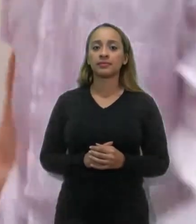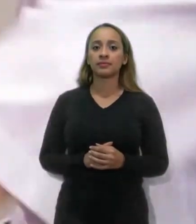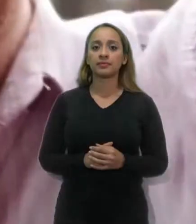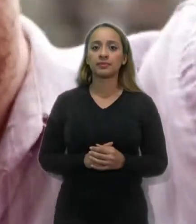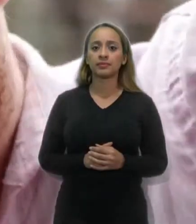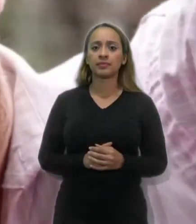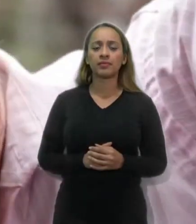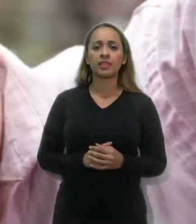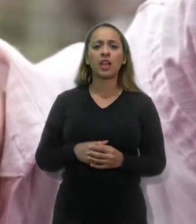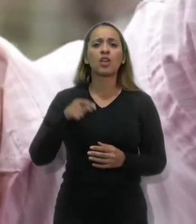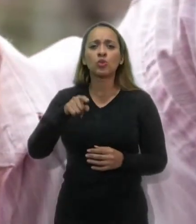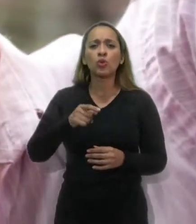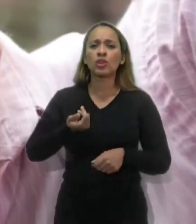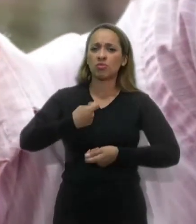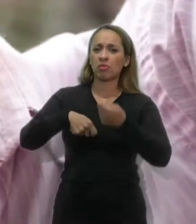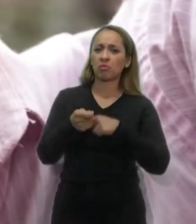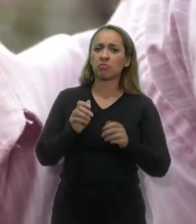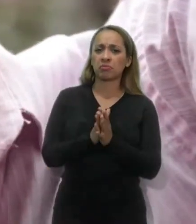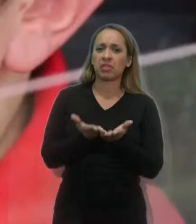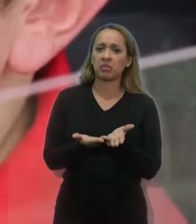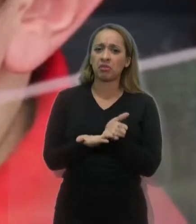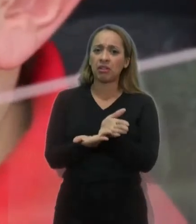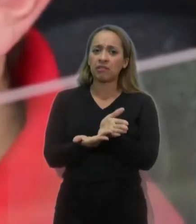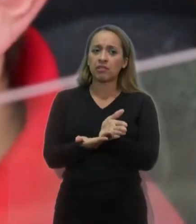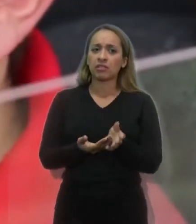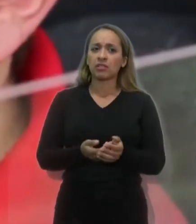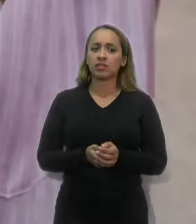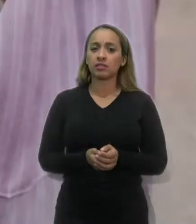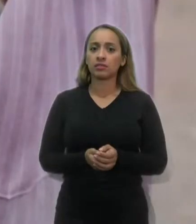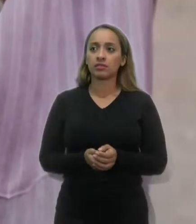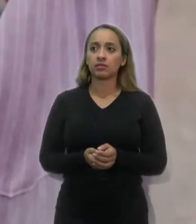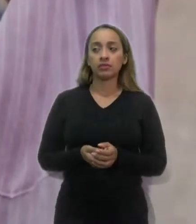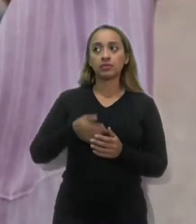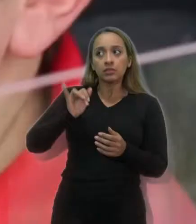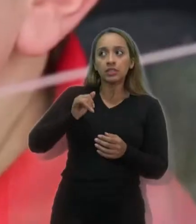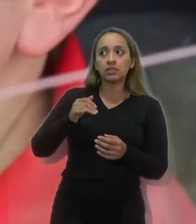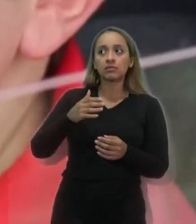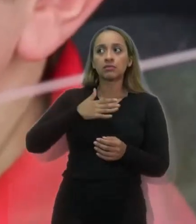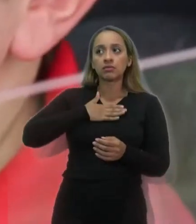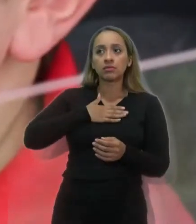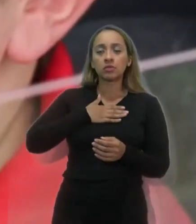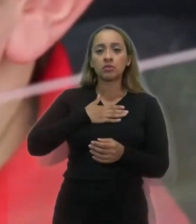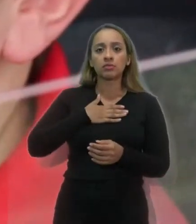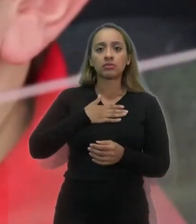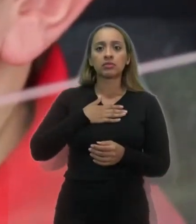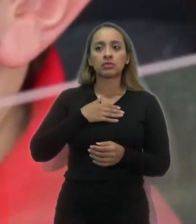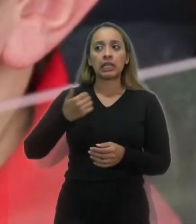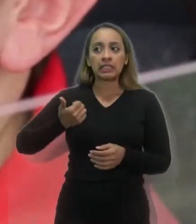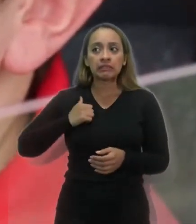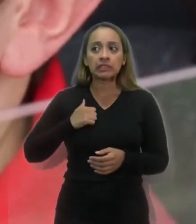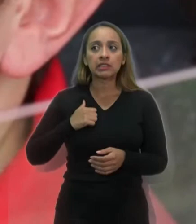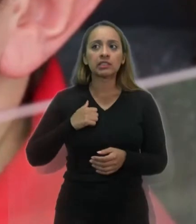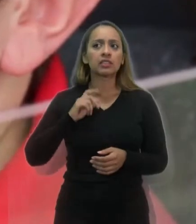¿Son ustedes los que distribuyen estos libros? Sí, somos nosotros, de la iglesia adventista.